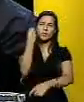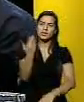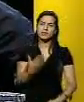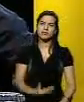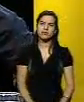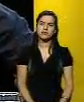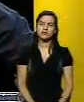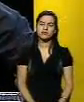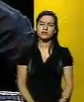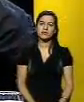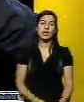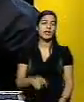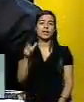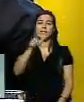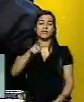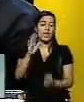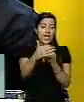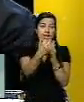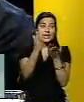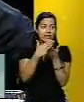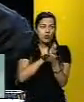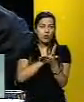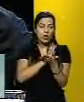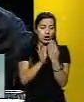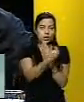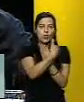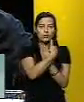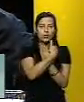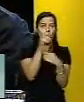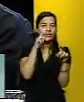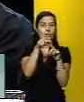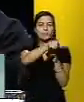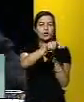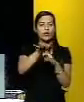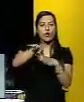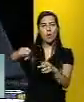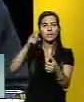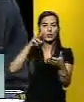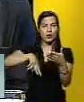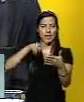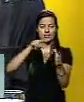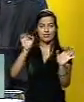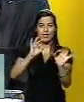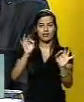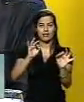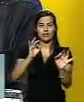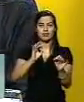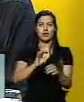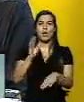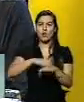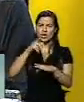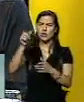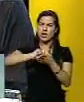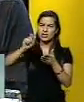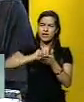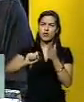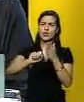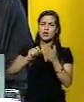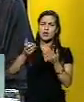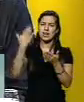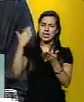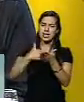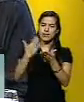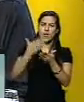escondiendo sus libros. Están escondiendo sus propios libros. Uno puede refutarlo con los libros que escribieron en los años 70, 80,